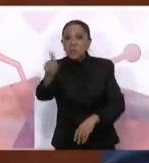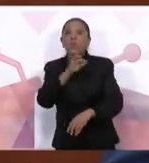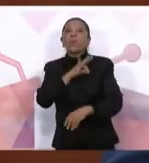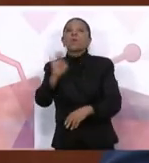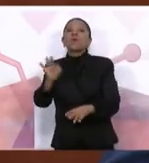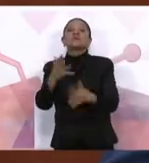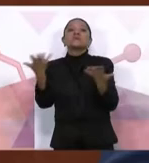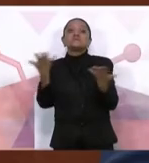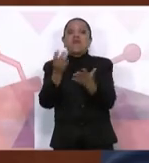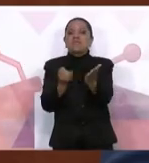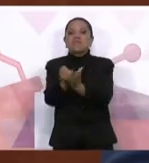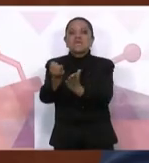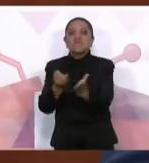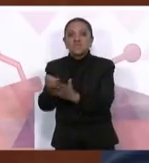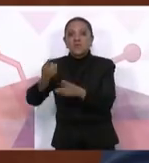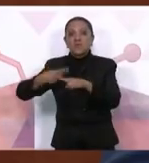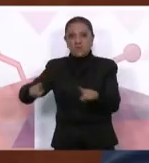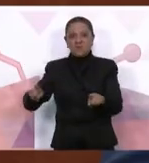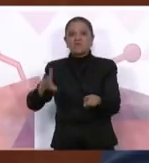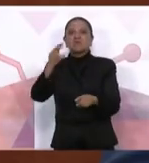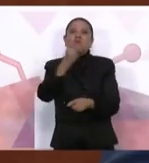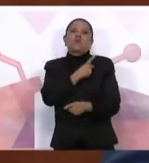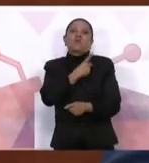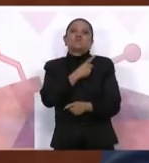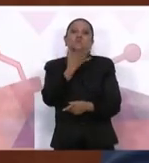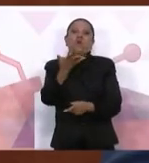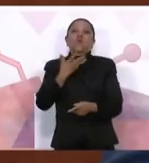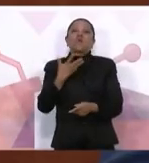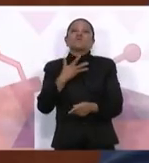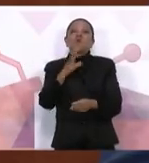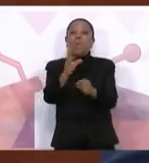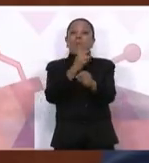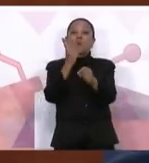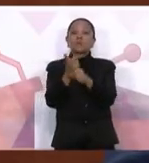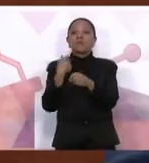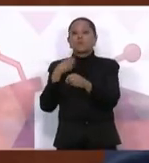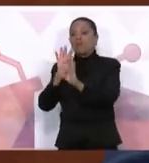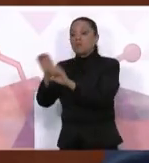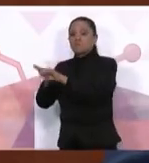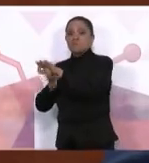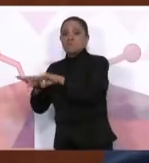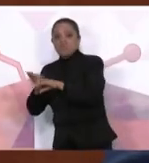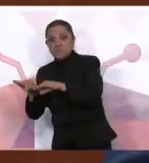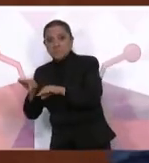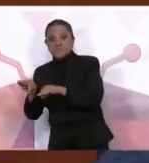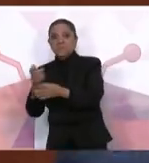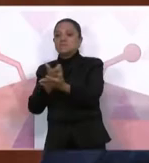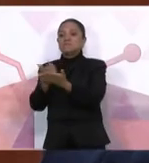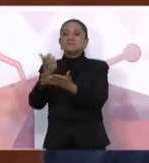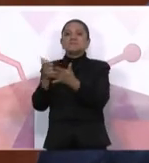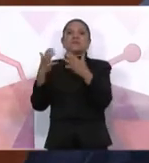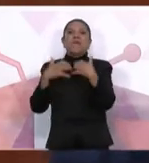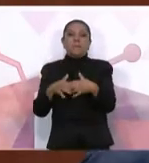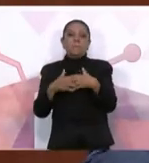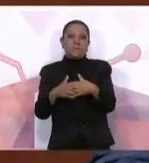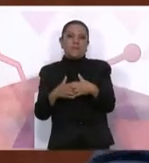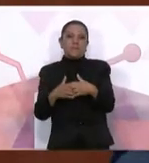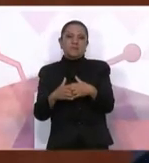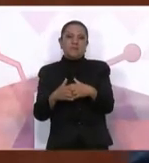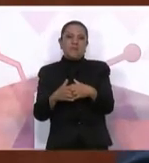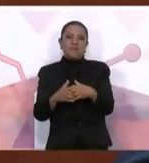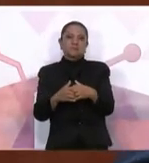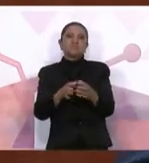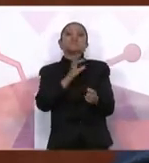y no solamente tengas la oportunidad de trabajar contratada por alguna empresa y que puedas iniciar